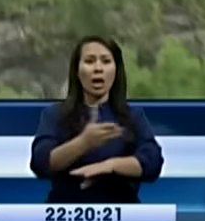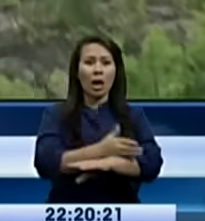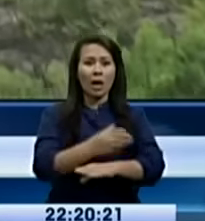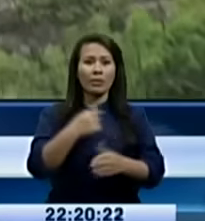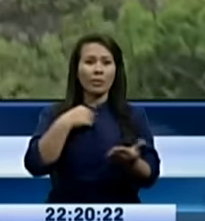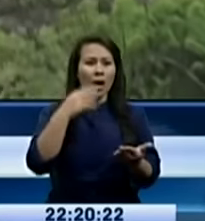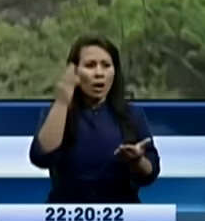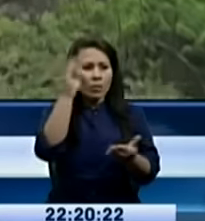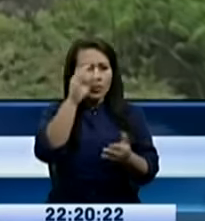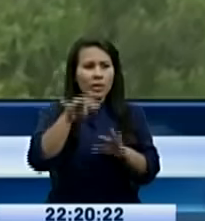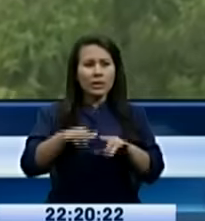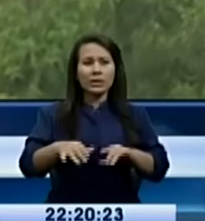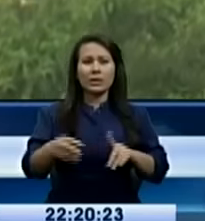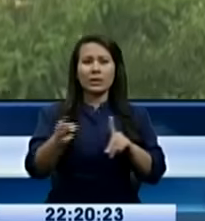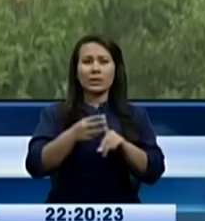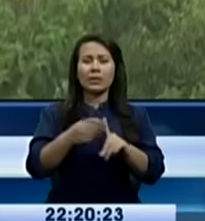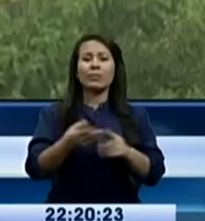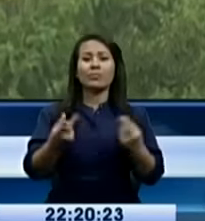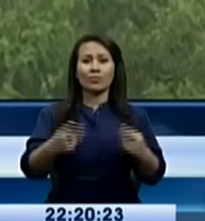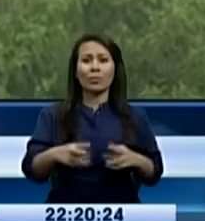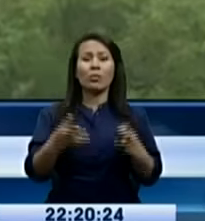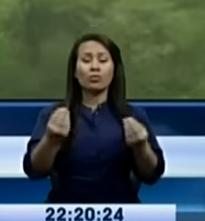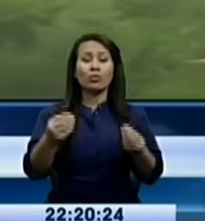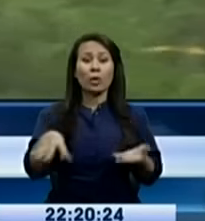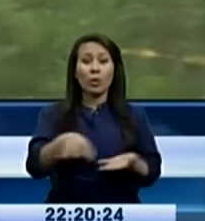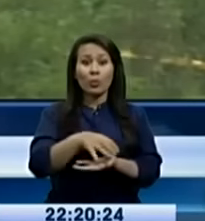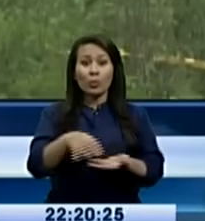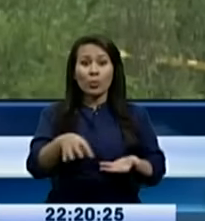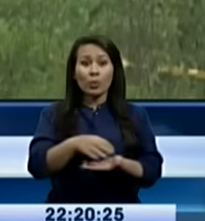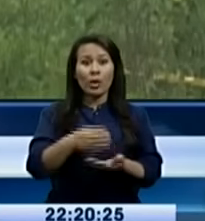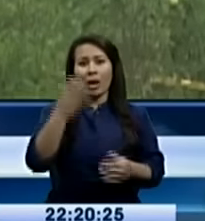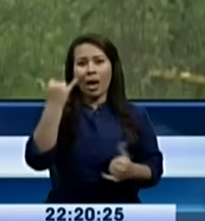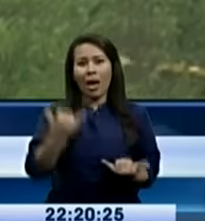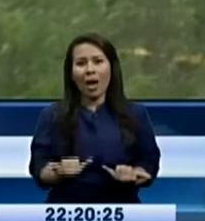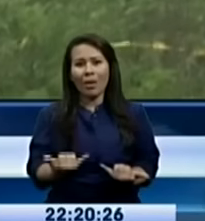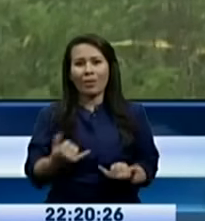muy grande en todo nuestro país. Y con muchas dudas, fundamentalmente,